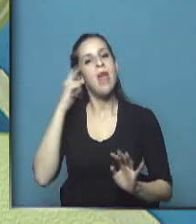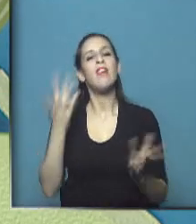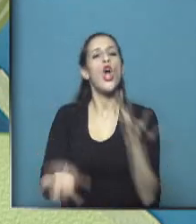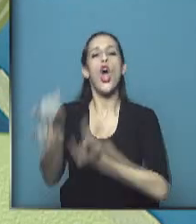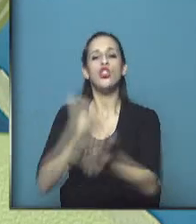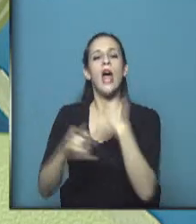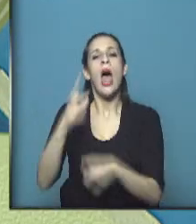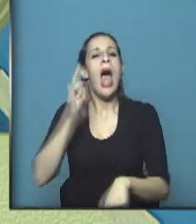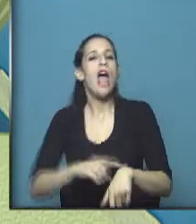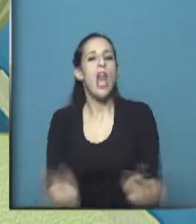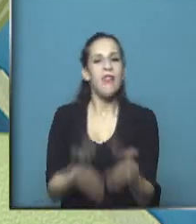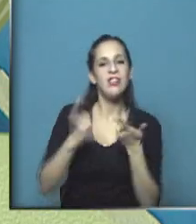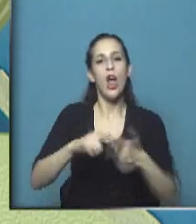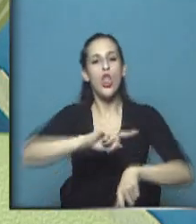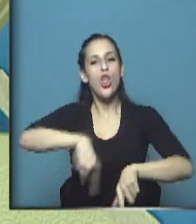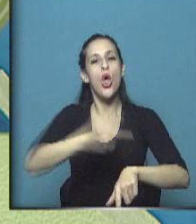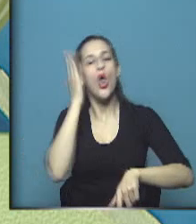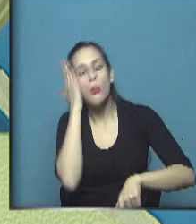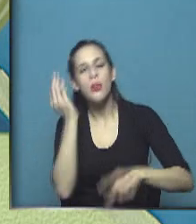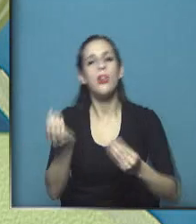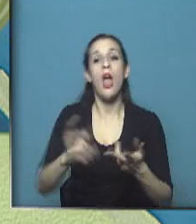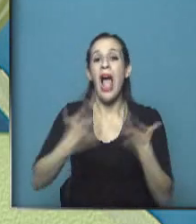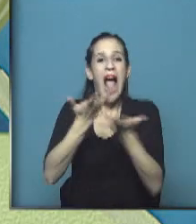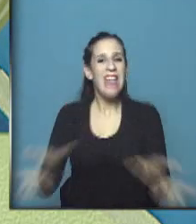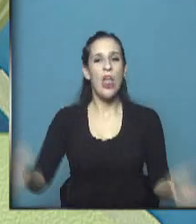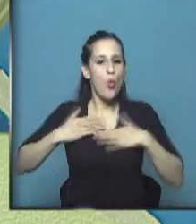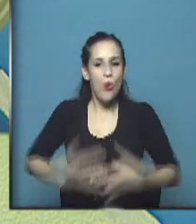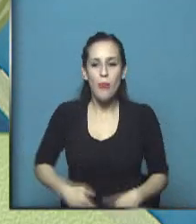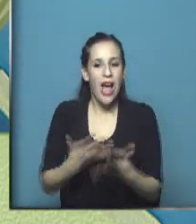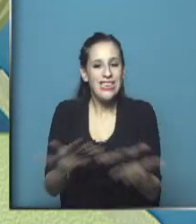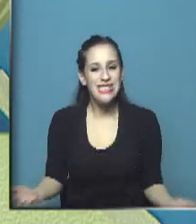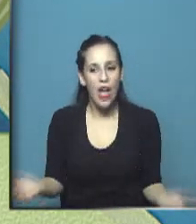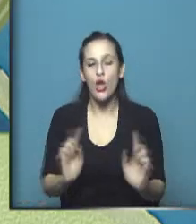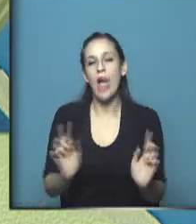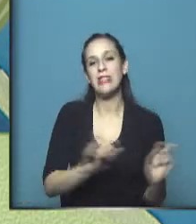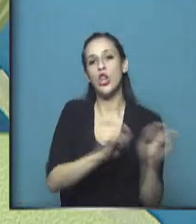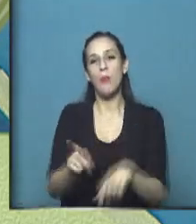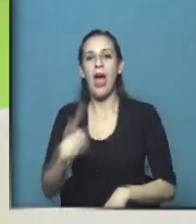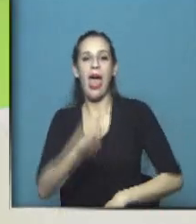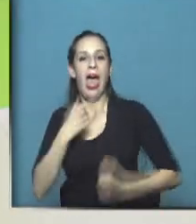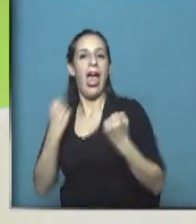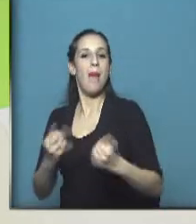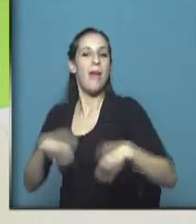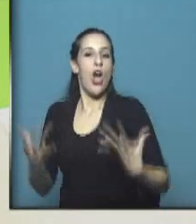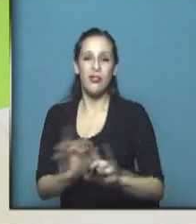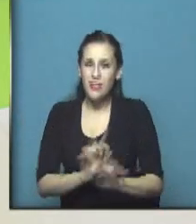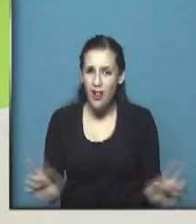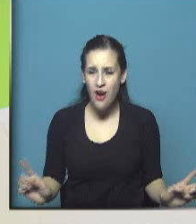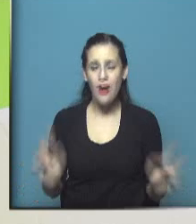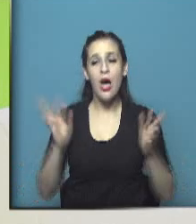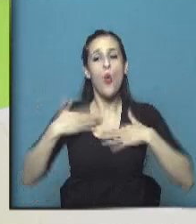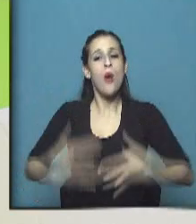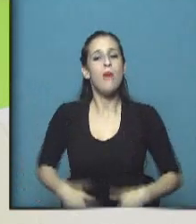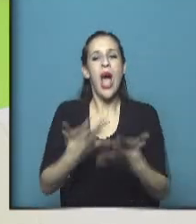día, ¿qué hora te levantás? ¿Cuánto dormís? Y sale, es un cansancio fisiológico, no lo voy a suplir con un suplemento vitamínico. Pero digo, ese cansancio